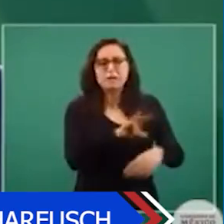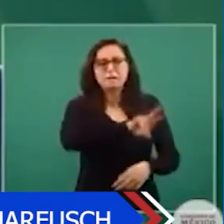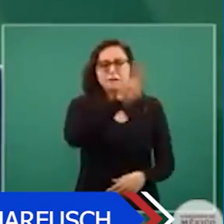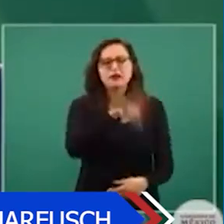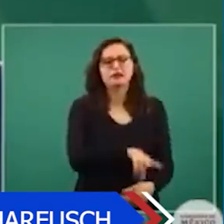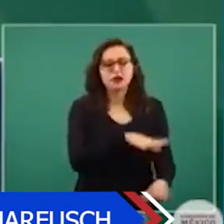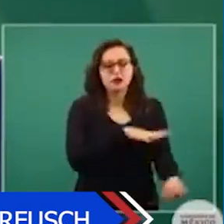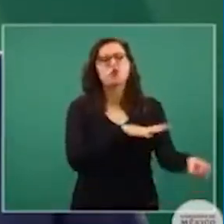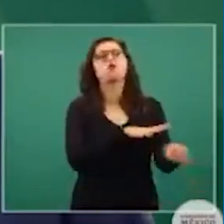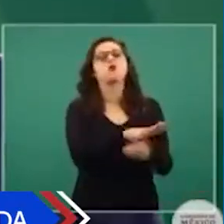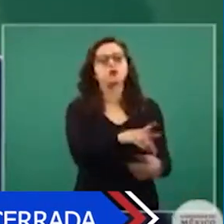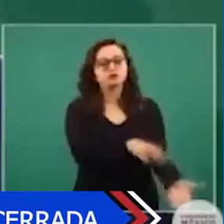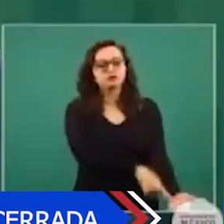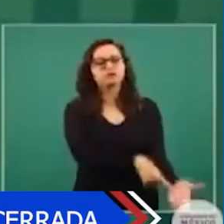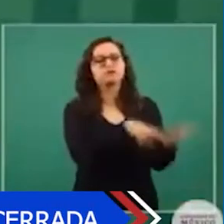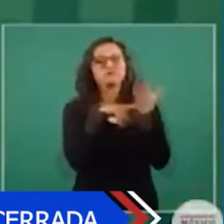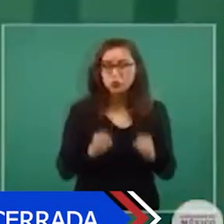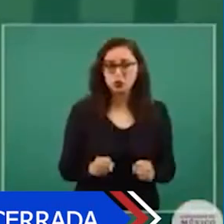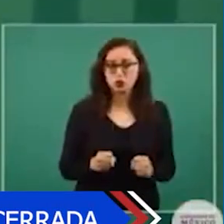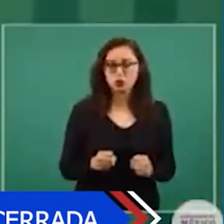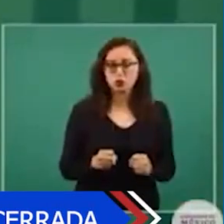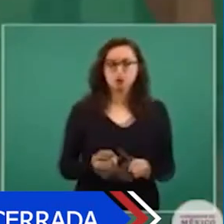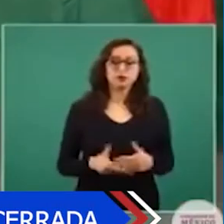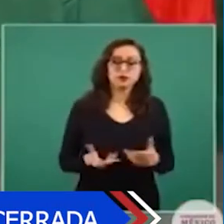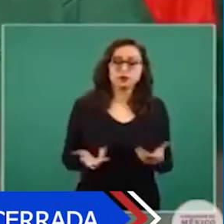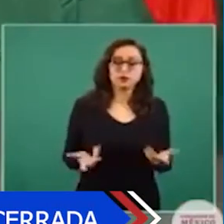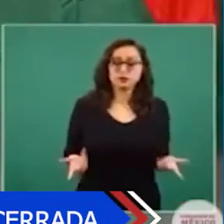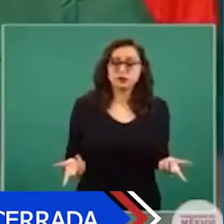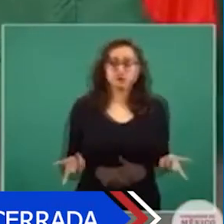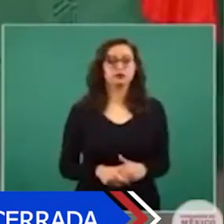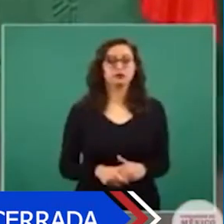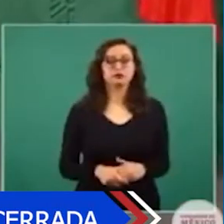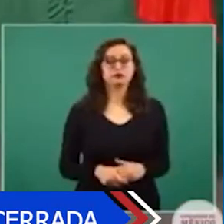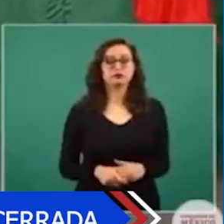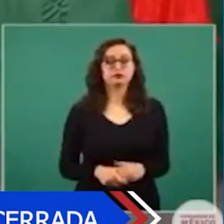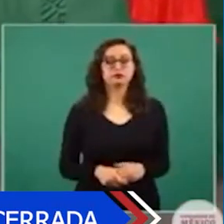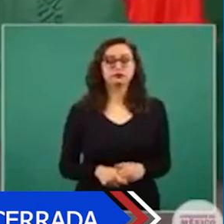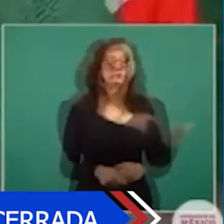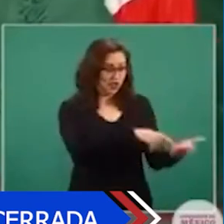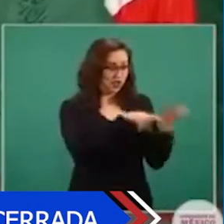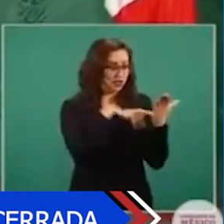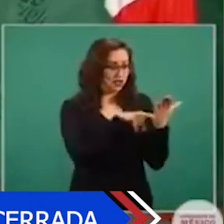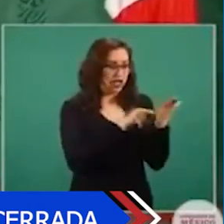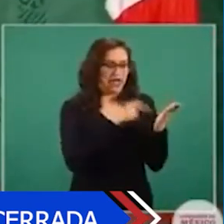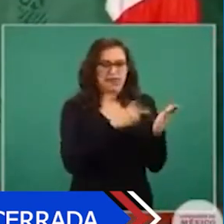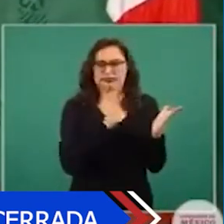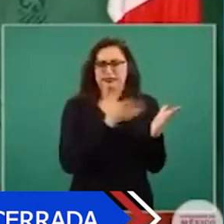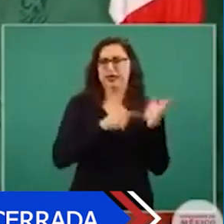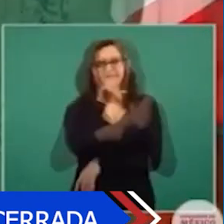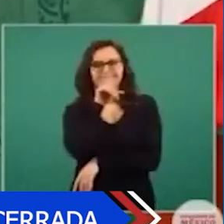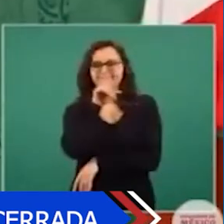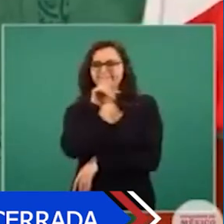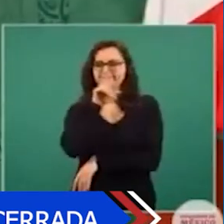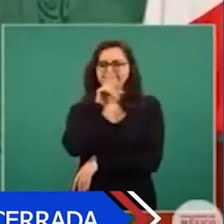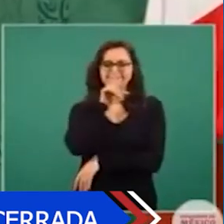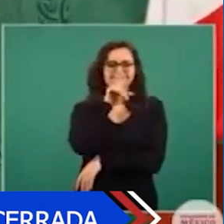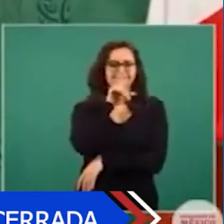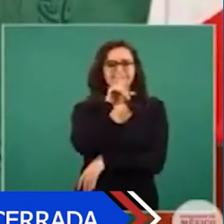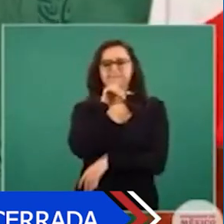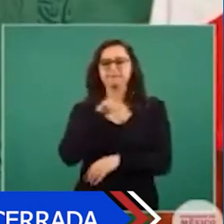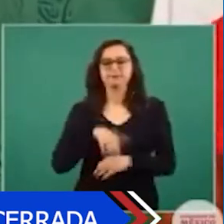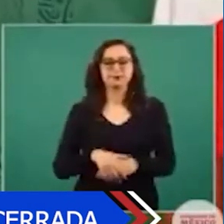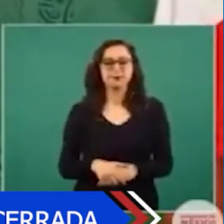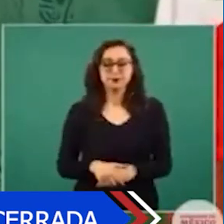y no queremos sólo pasarnos en una versión por ejemplo esa declaración